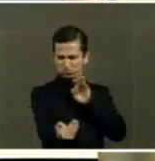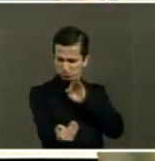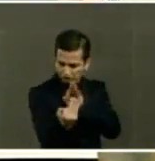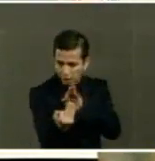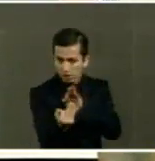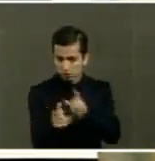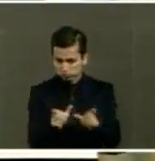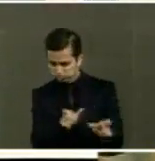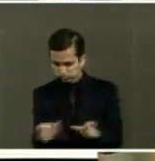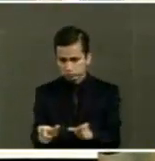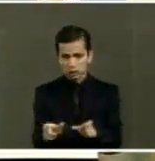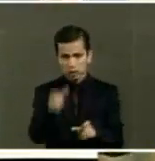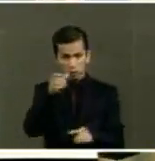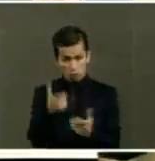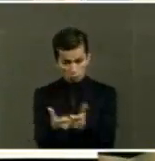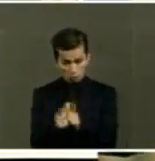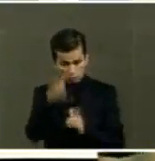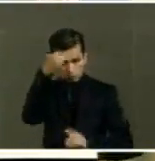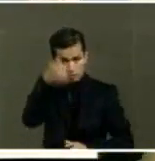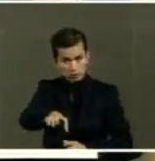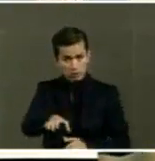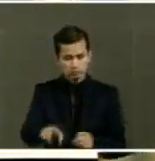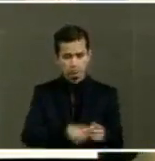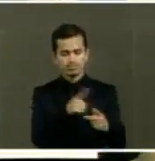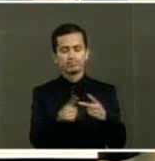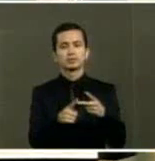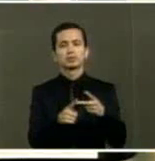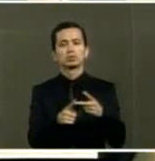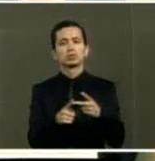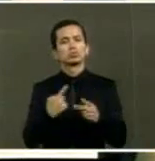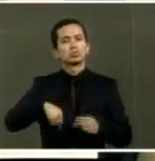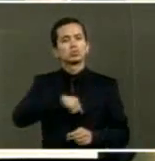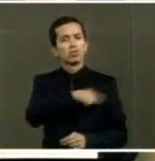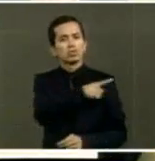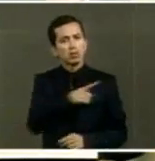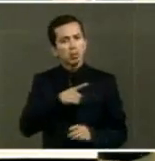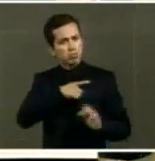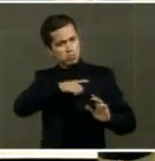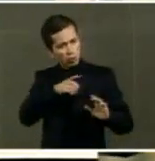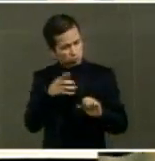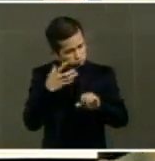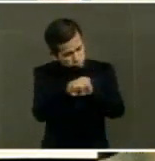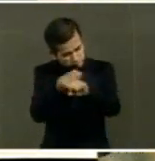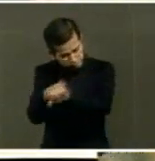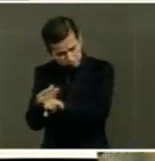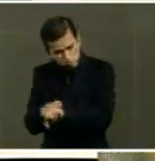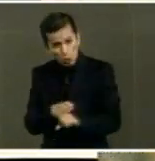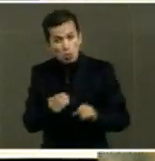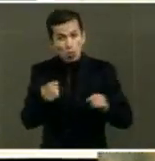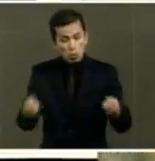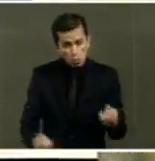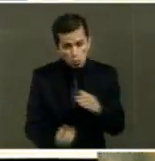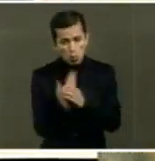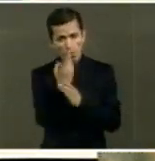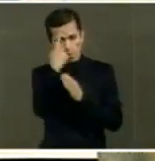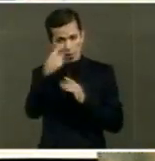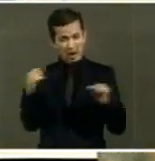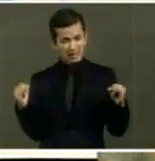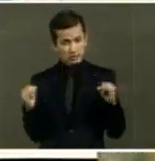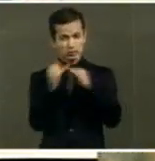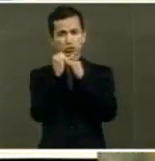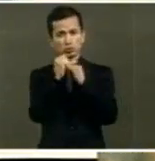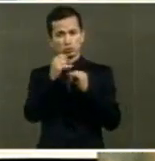criminales. Segundo, construir una nueva institucionalidad en materia de seguridad y justicia. Y tercero y